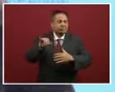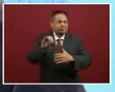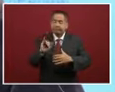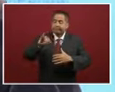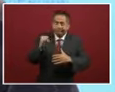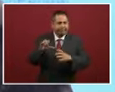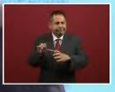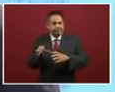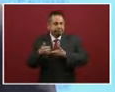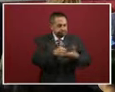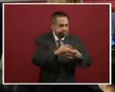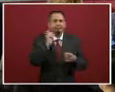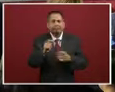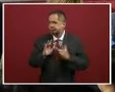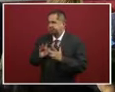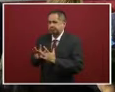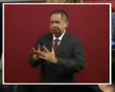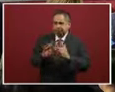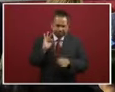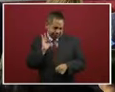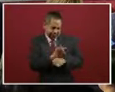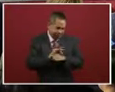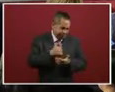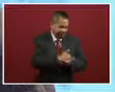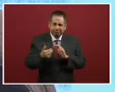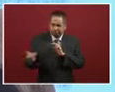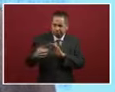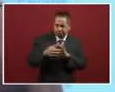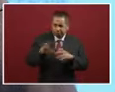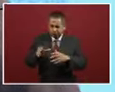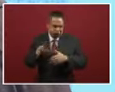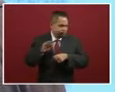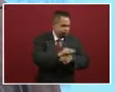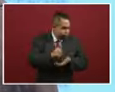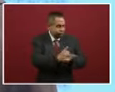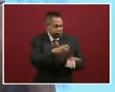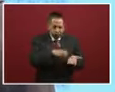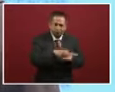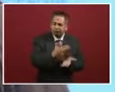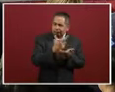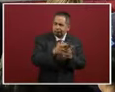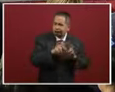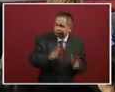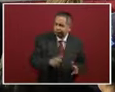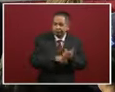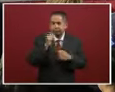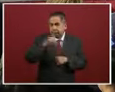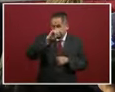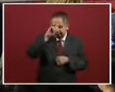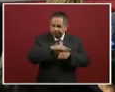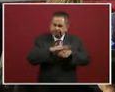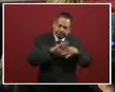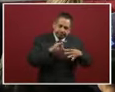tal manera que podamos establecer una red de protección y de atención para la rehabilitación y de las personas que necesitan una ayuda médica en caso de dependencia a estas